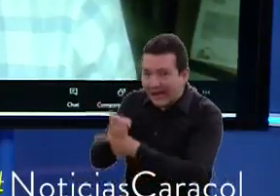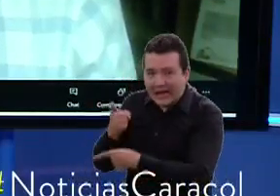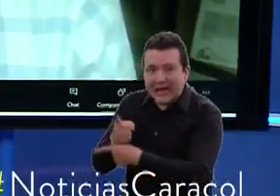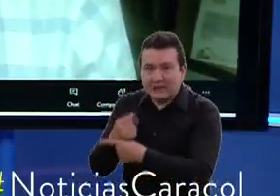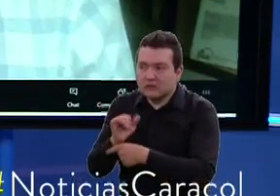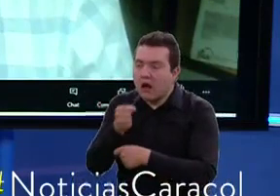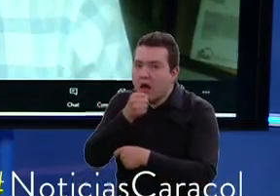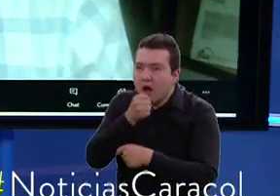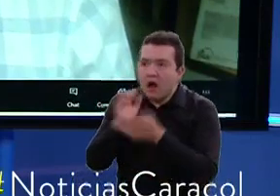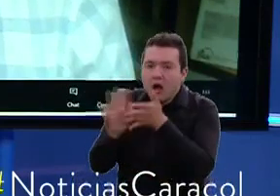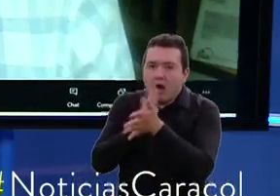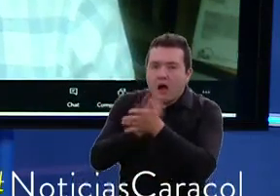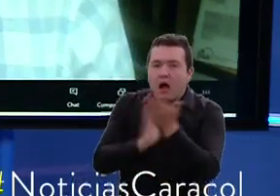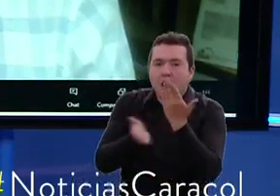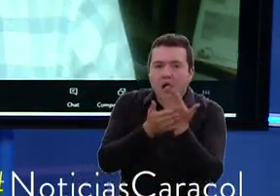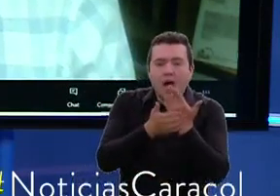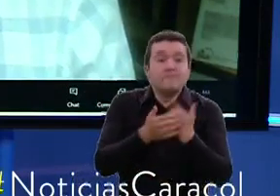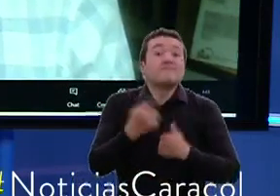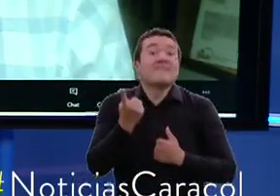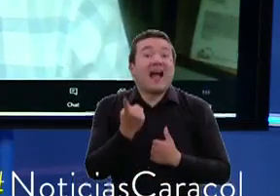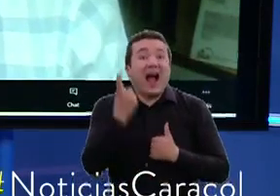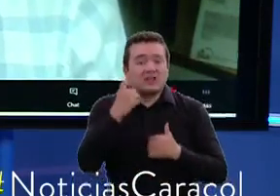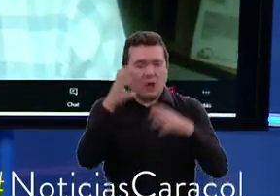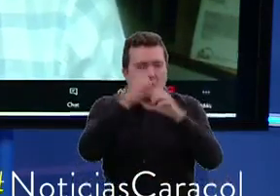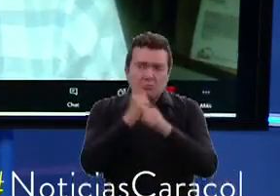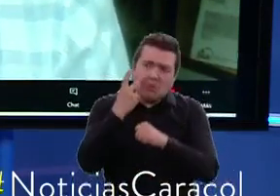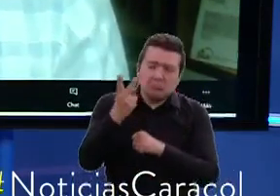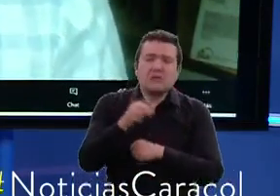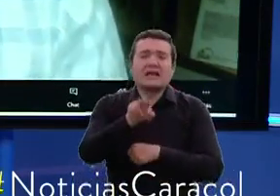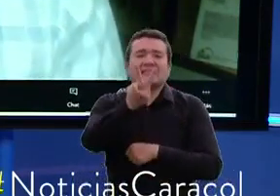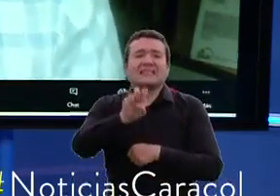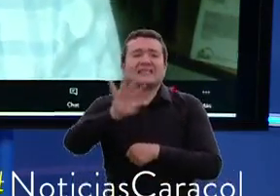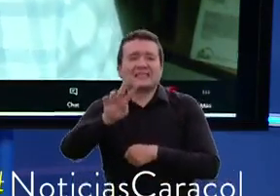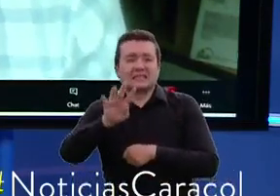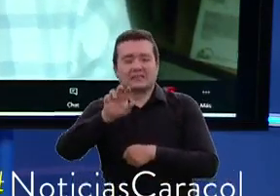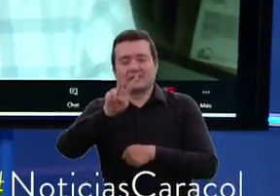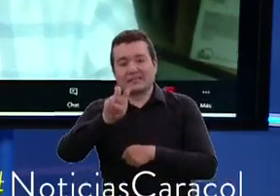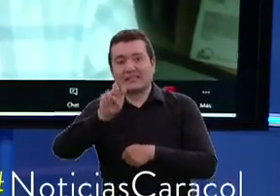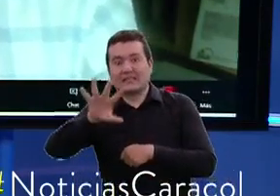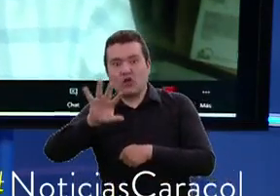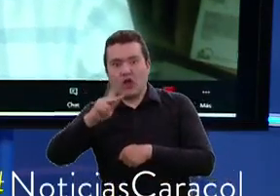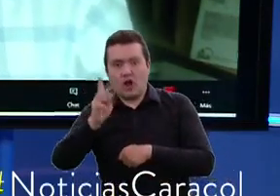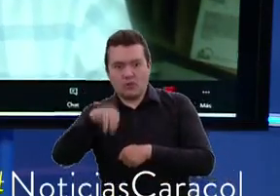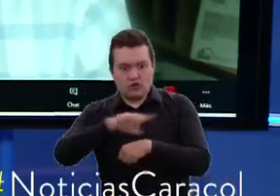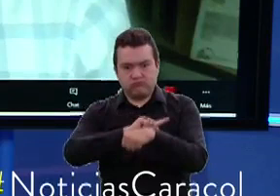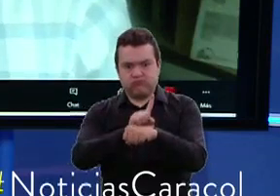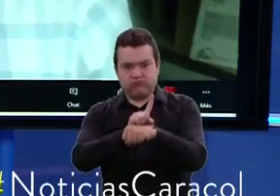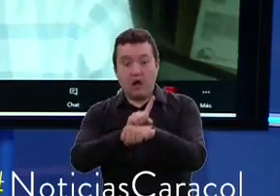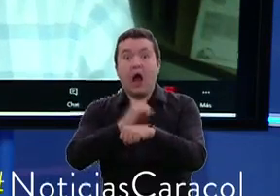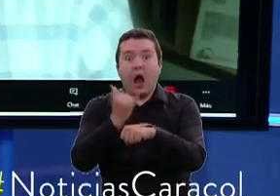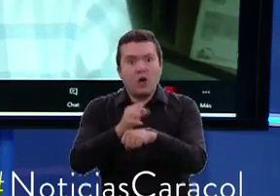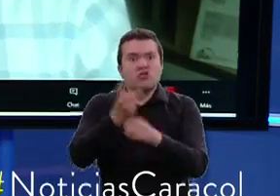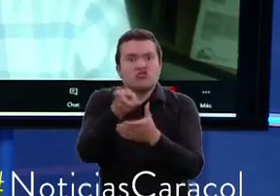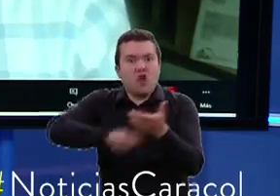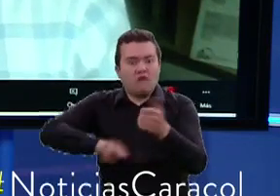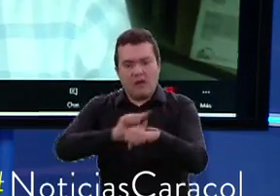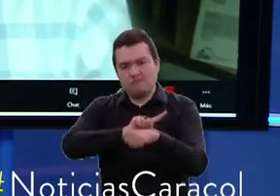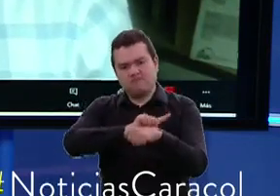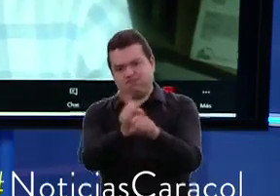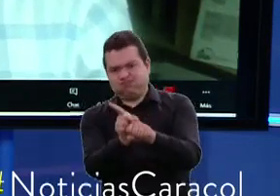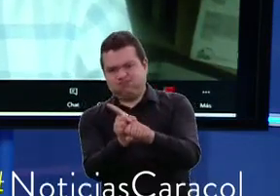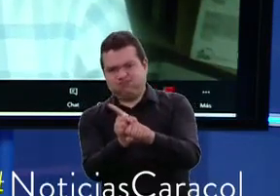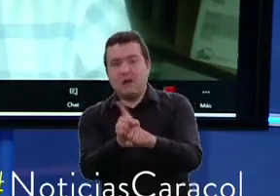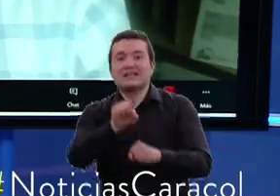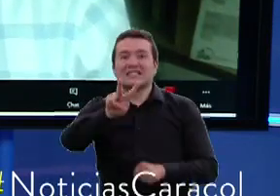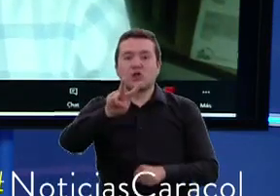noticias. Pasa ayer, nos acostamos con la noticia, 65 kilómetros por hora. Ya hoy vamos en 140 kilómetros por hora. Hablemos de esa velocidad